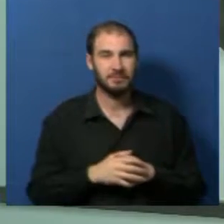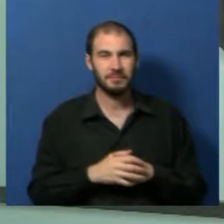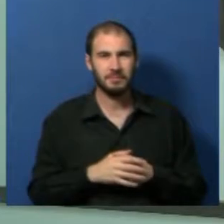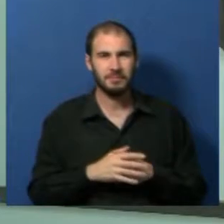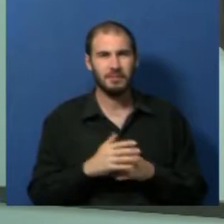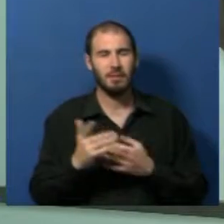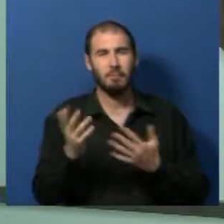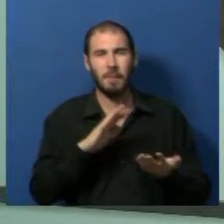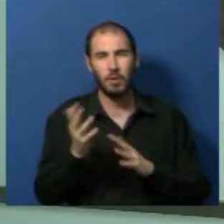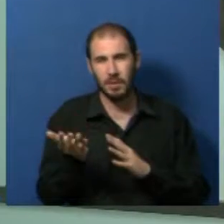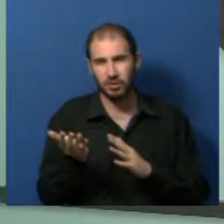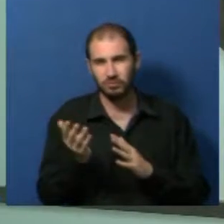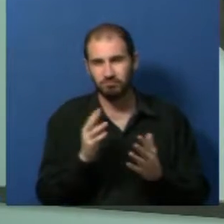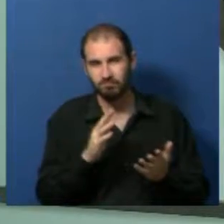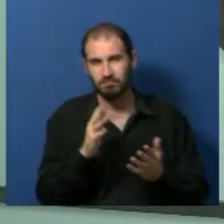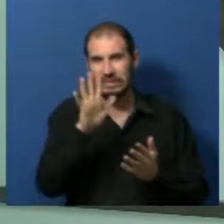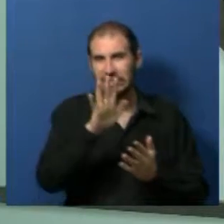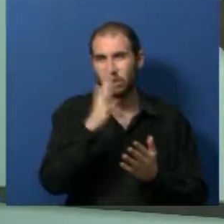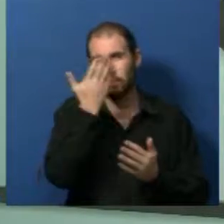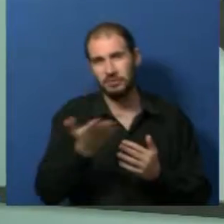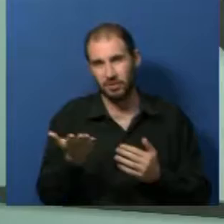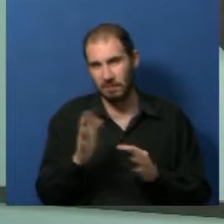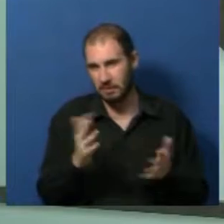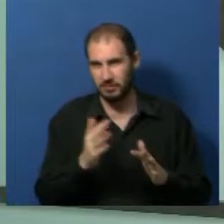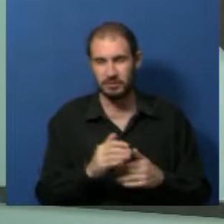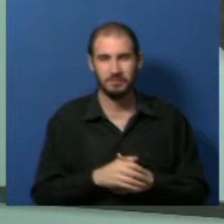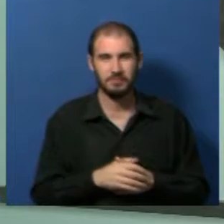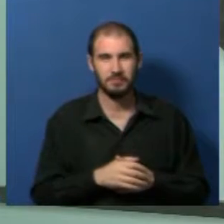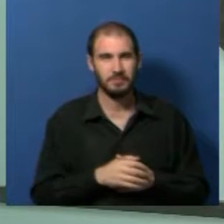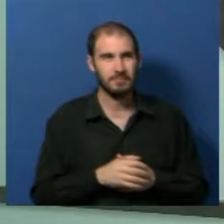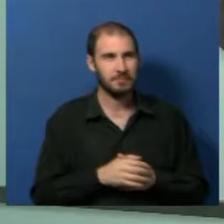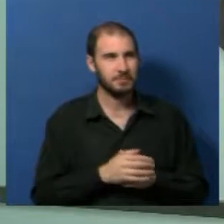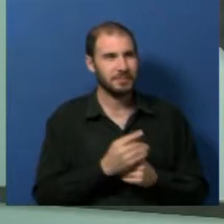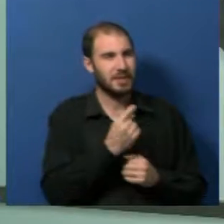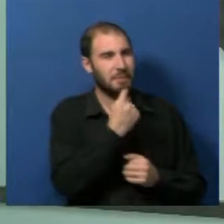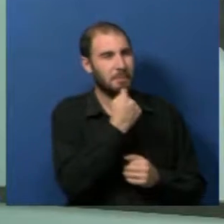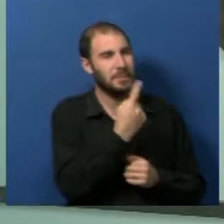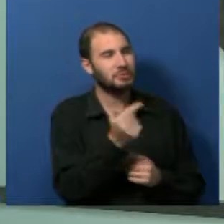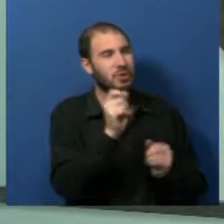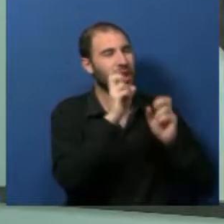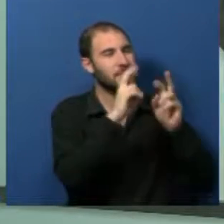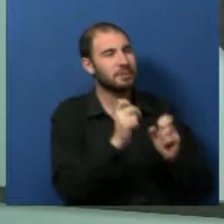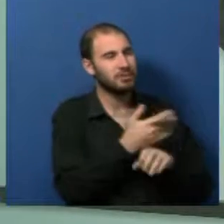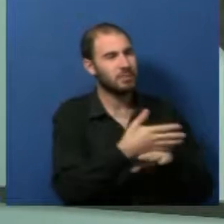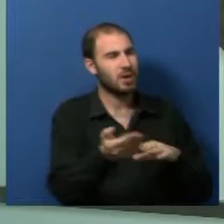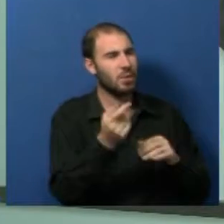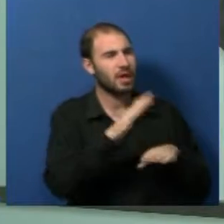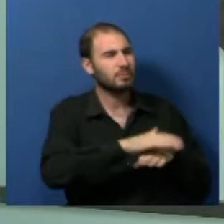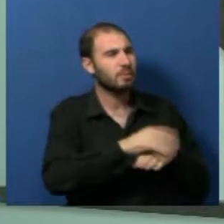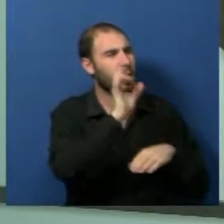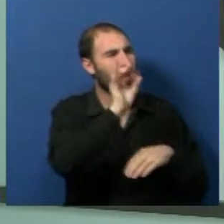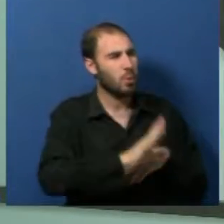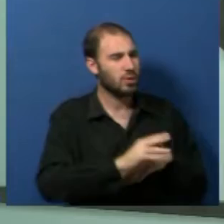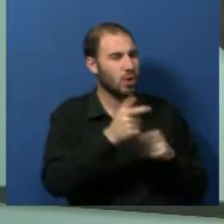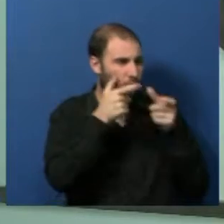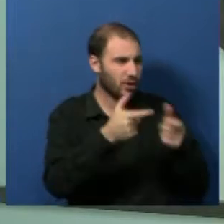En principio estarían involucrados unas 5 personas. ¿Y cuánto cree que va a durar la investigación? ¿Esto queda a cargo solamente